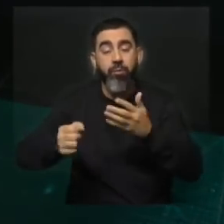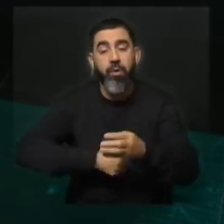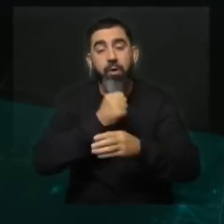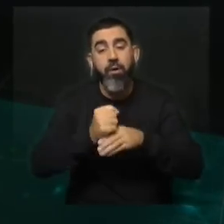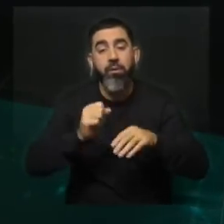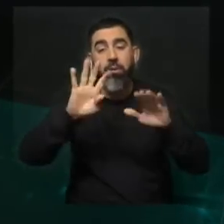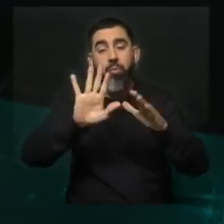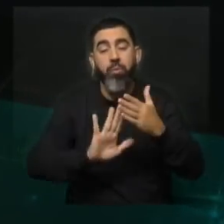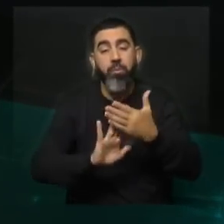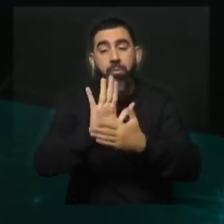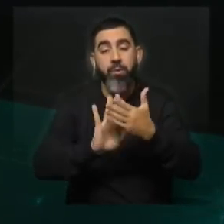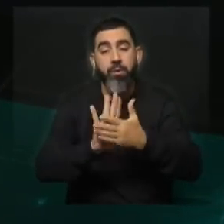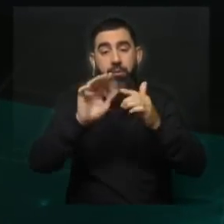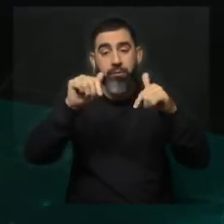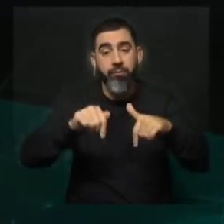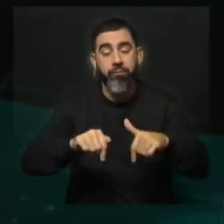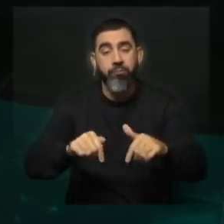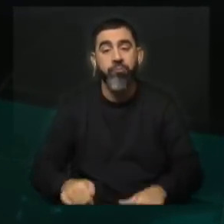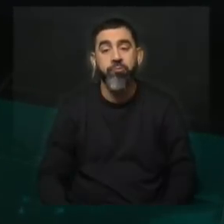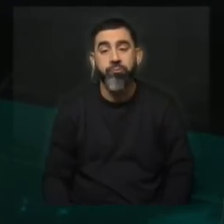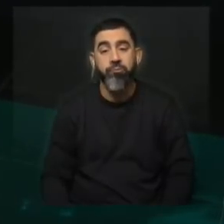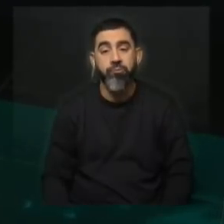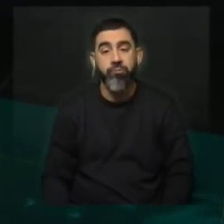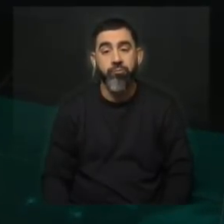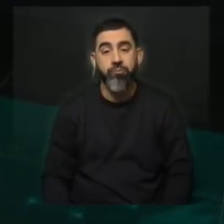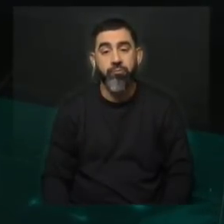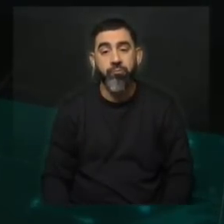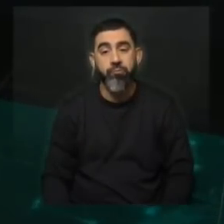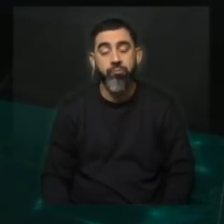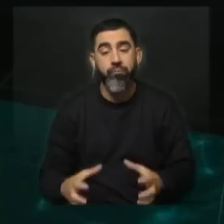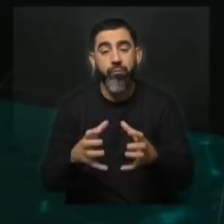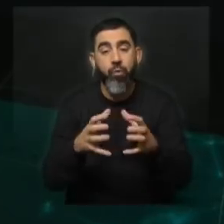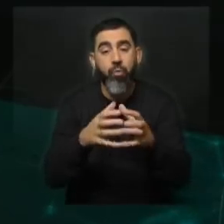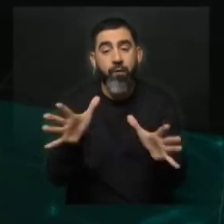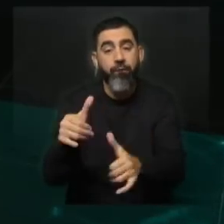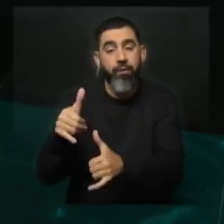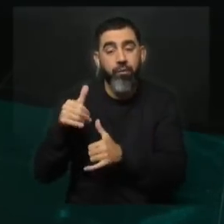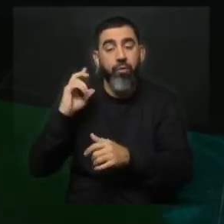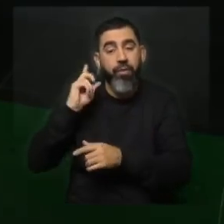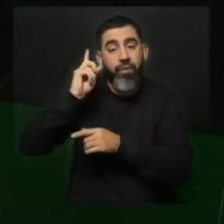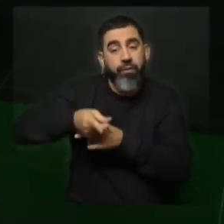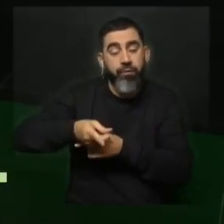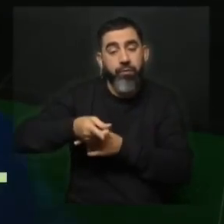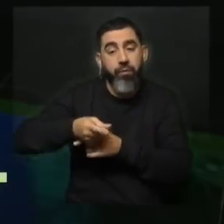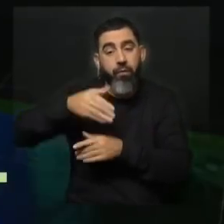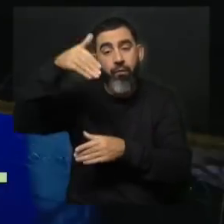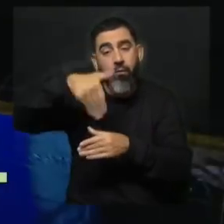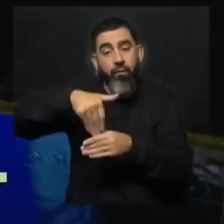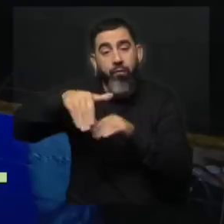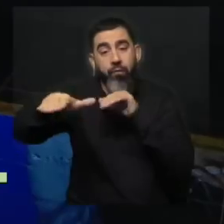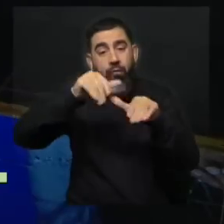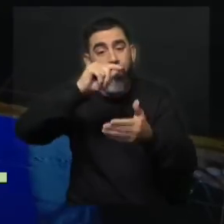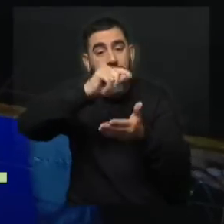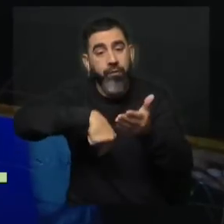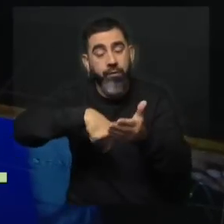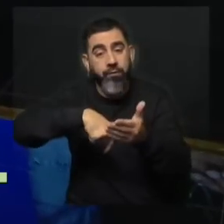hasta las nueve de la mañana aquí en esta primera edición de mbd noticias les contamos que Cabildo abierto decidió impulsar una recolección